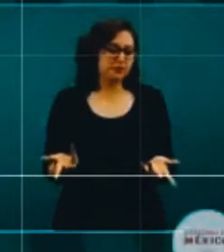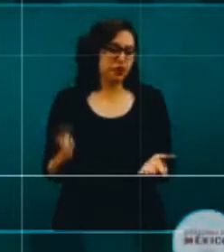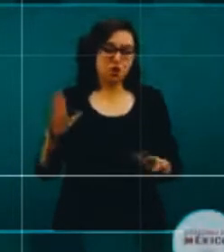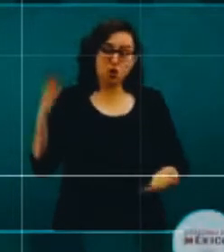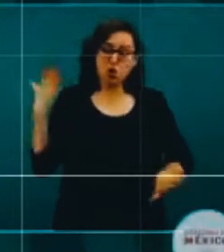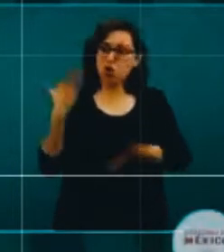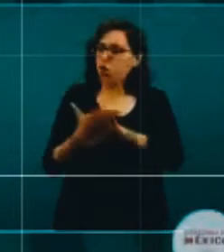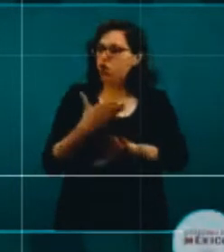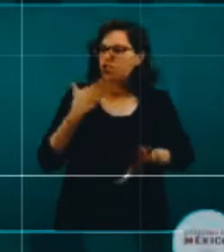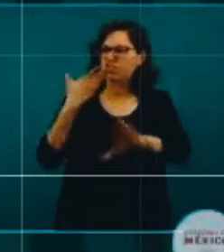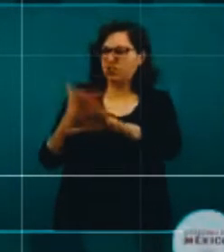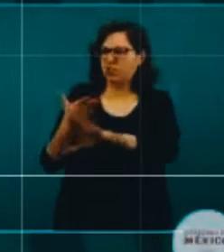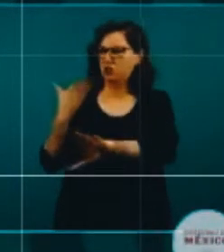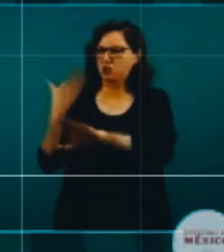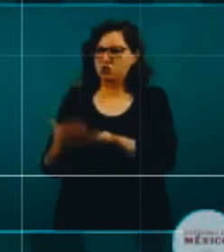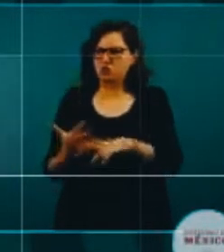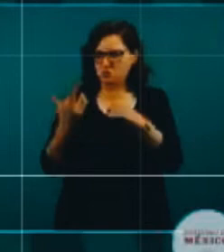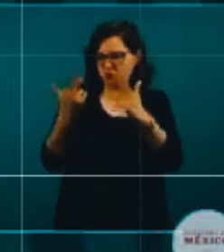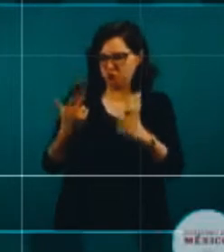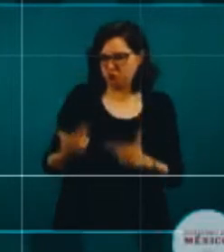dirigentes,